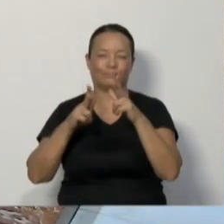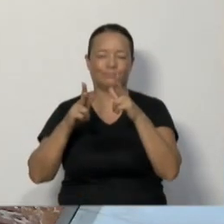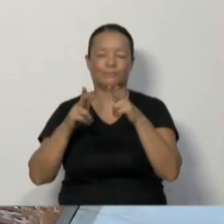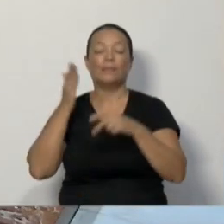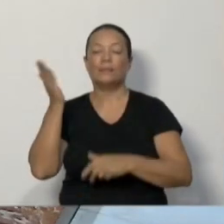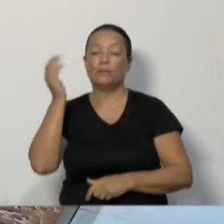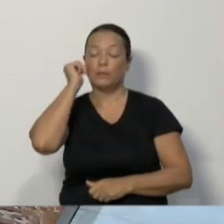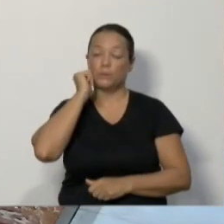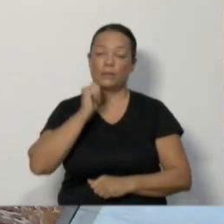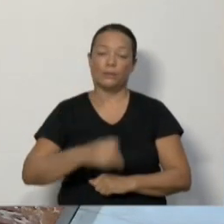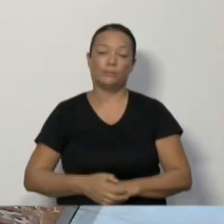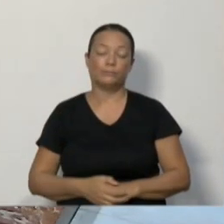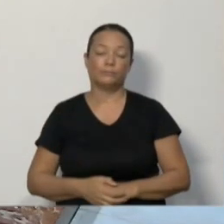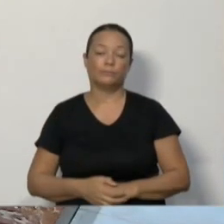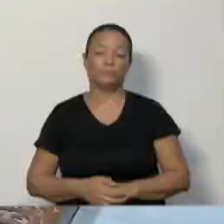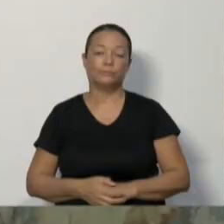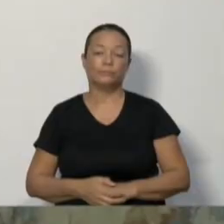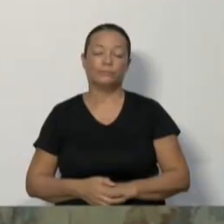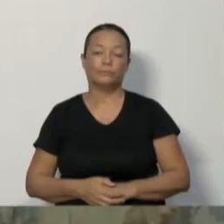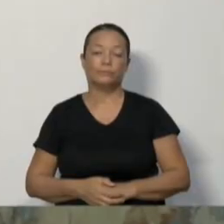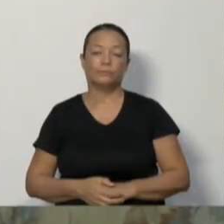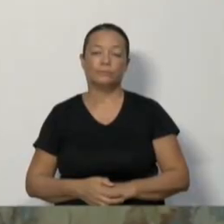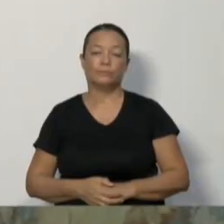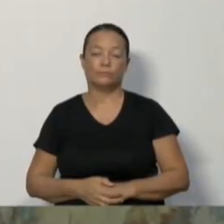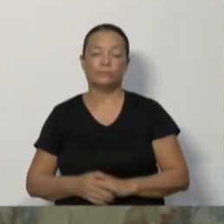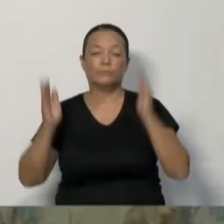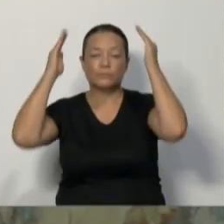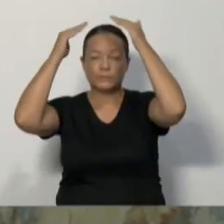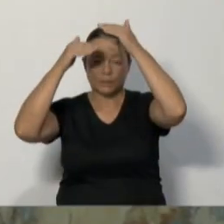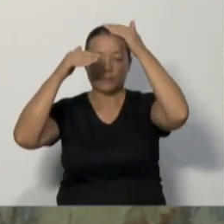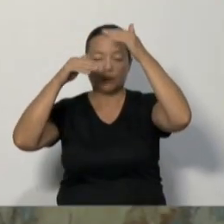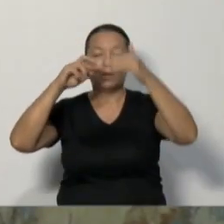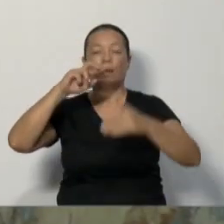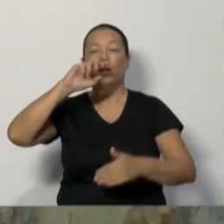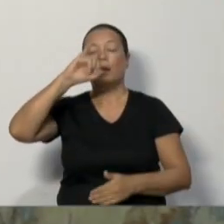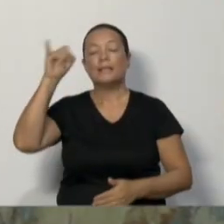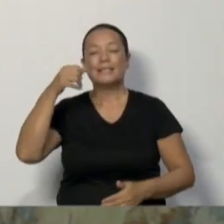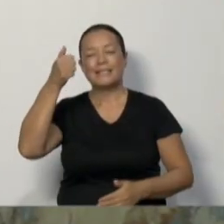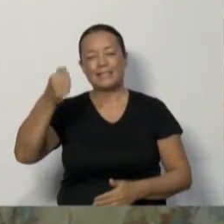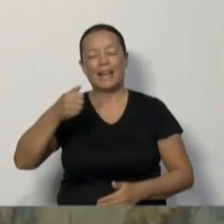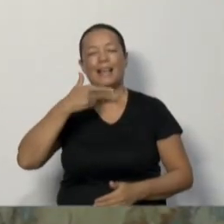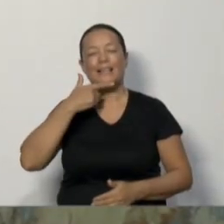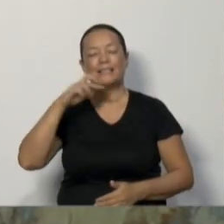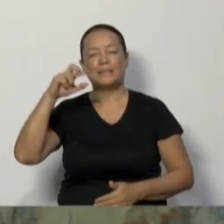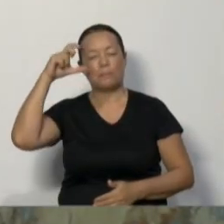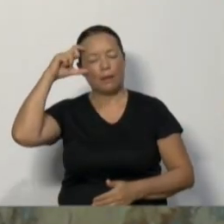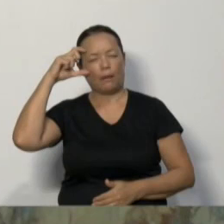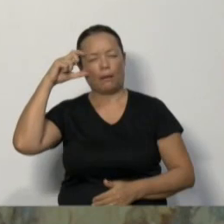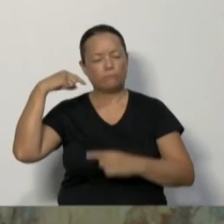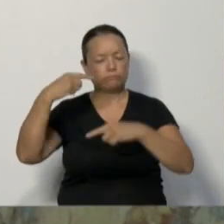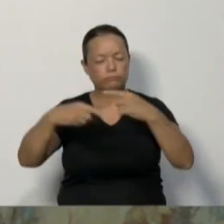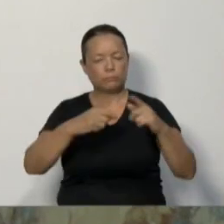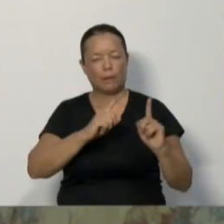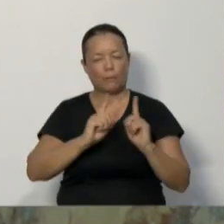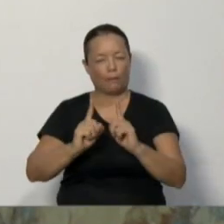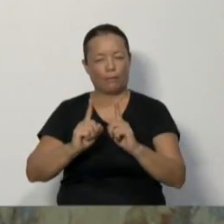Escucha, Señor, nuestra oración. Por Monseñor Vicente Zaspe, sucesor de los apóstoles,